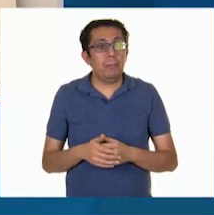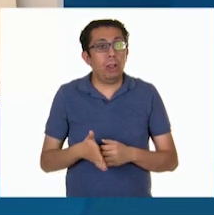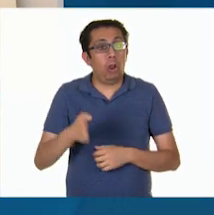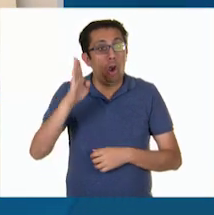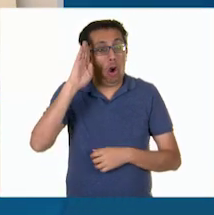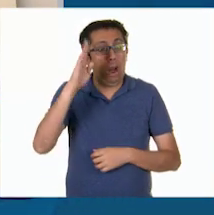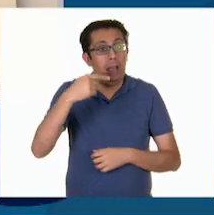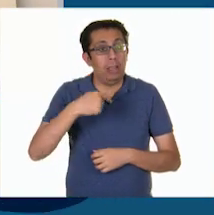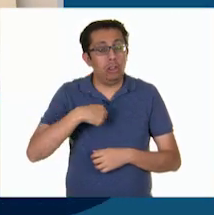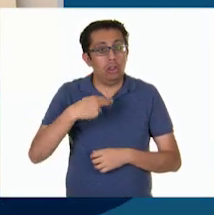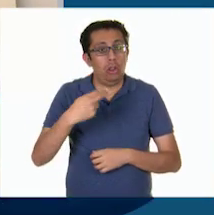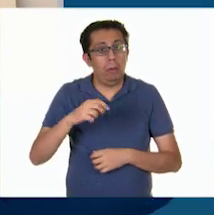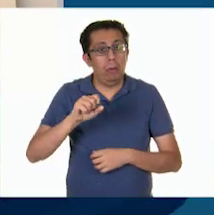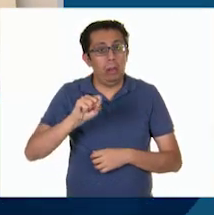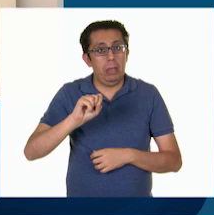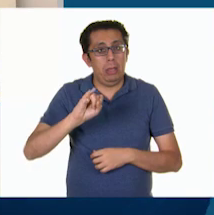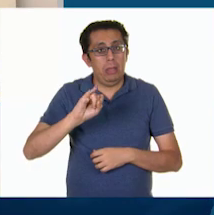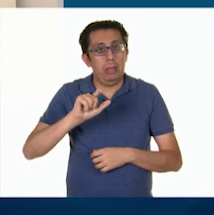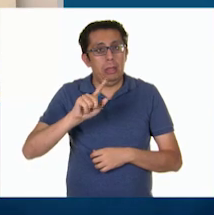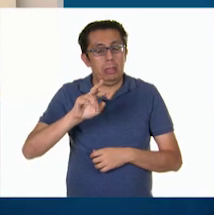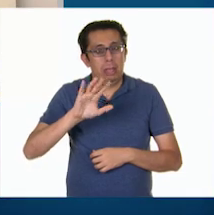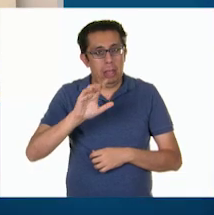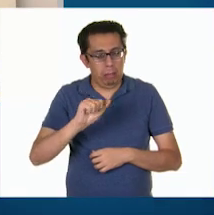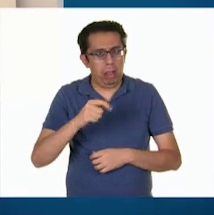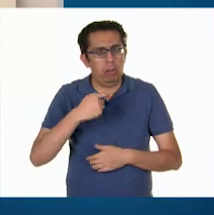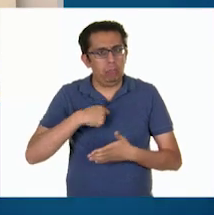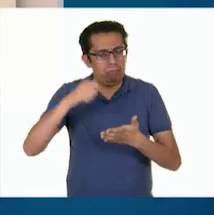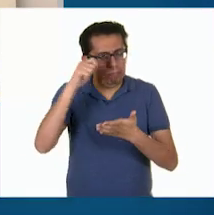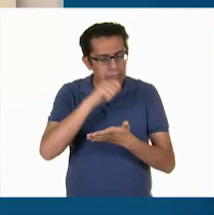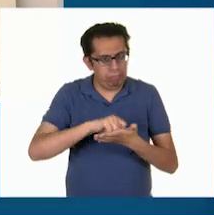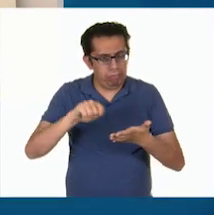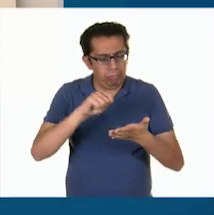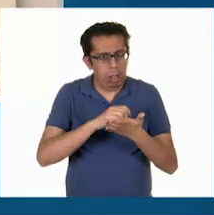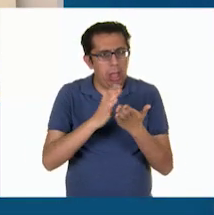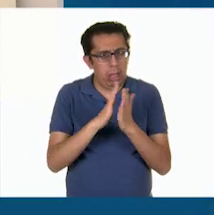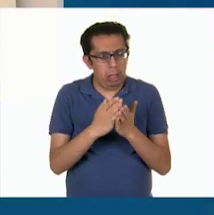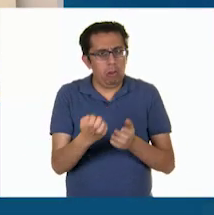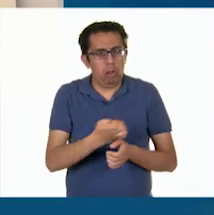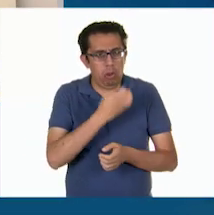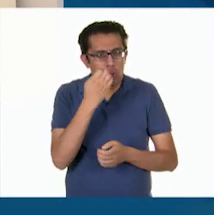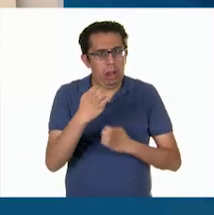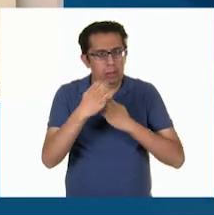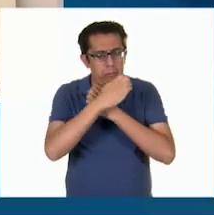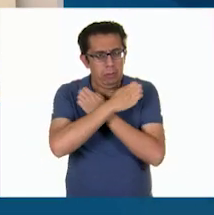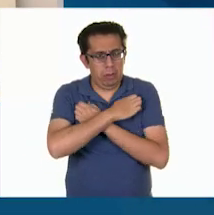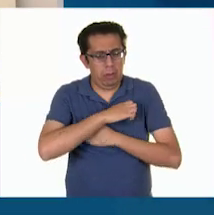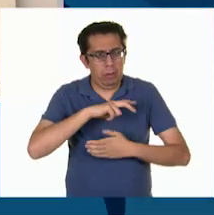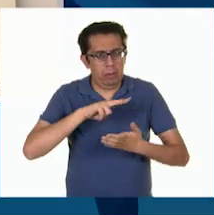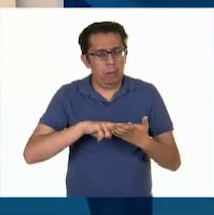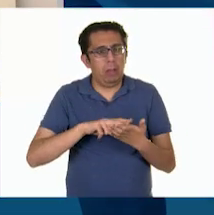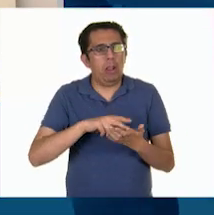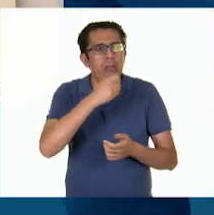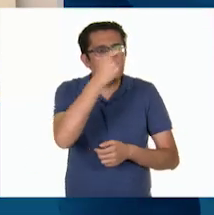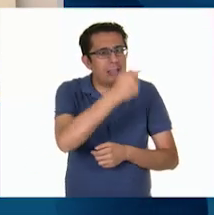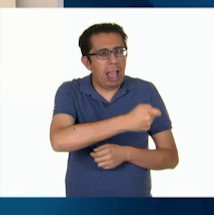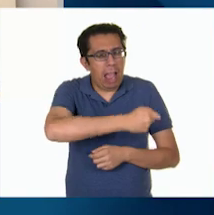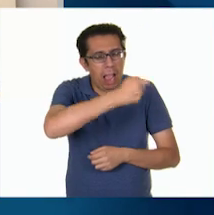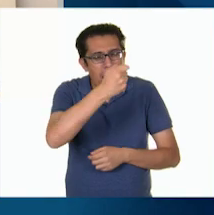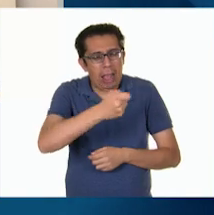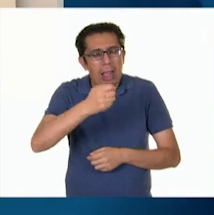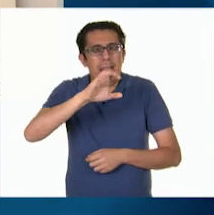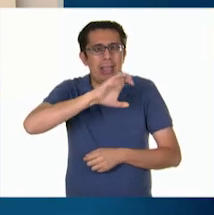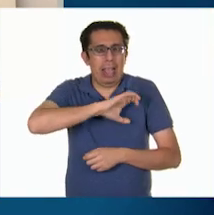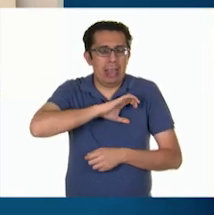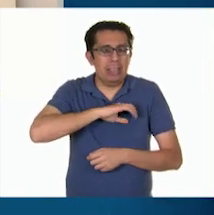Hola, soy Silvia Conde, escritora de libros de texto de formación cívica y ética. Saludo calurosamente a todas las niñas, niños